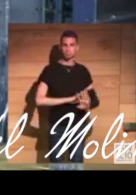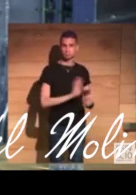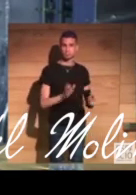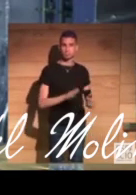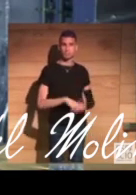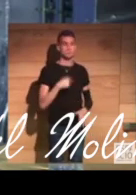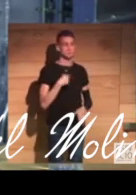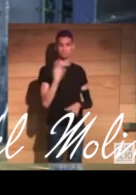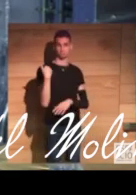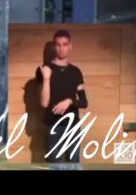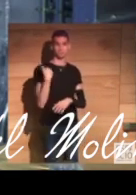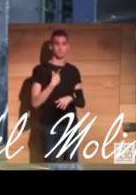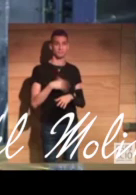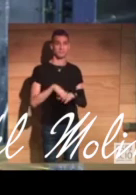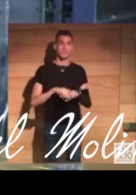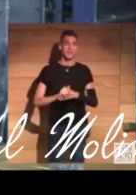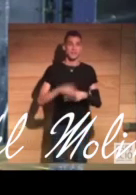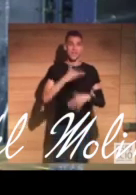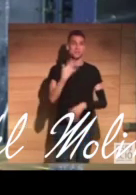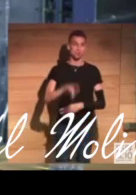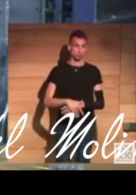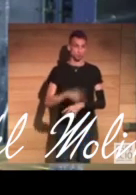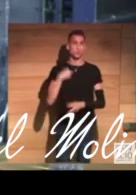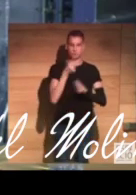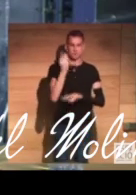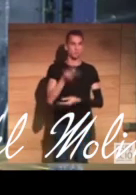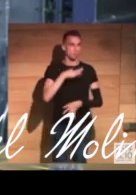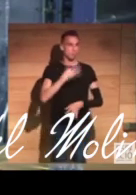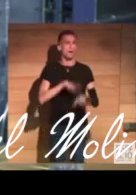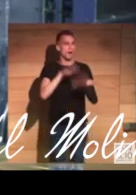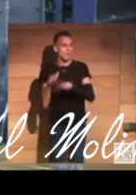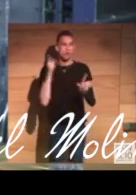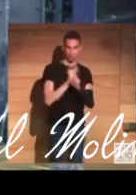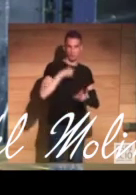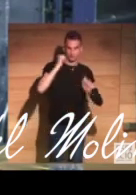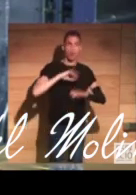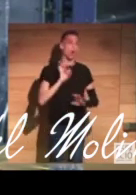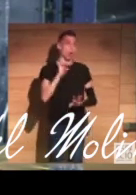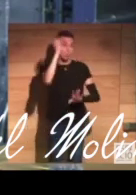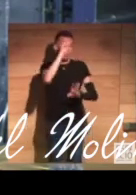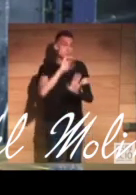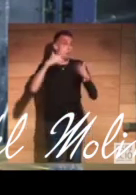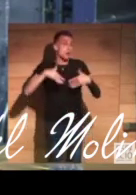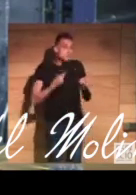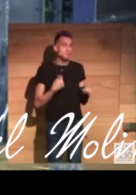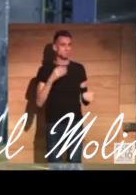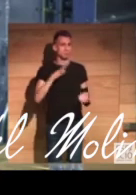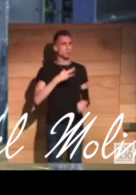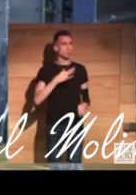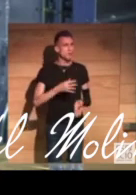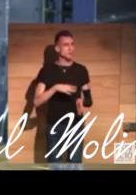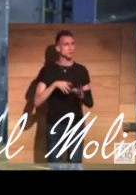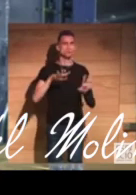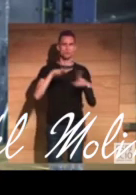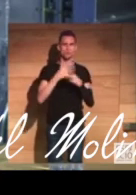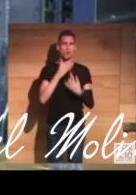indultos, ¿no? Que yo entiendo que puedas estar a favor, en contra o no tener criterio, que sí, esto es algo que también se puede tener, no tener una opinión formada sobre un asunto,